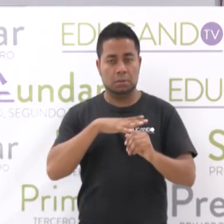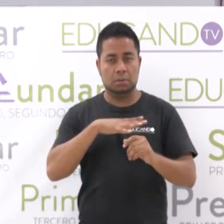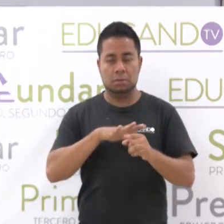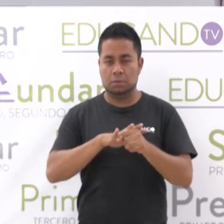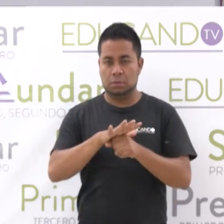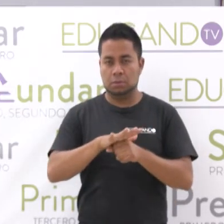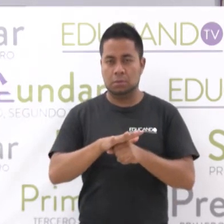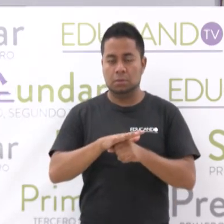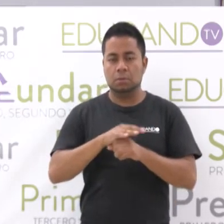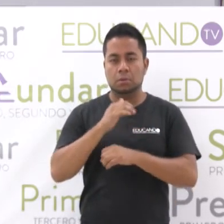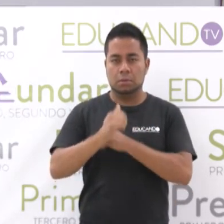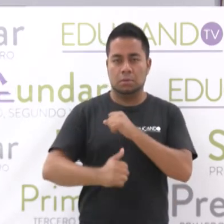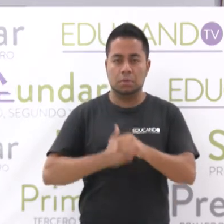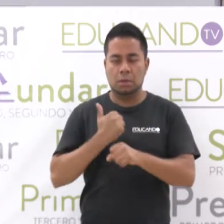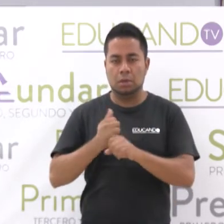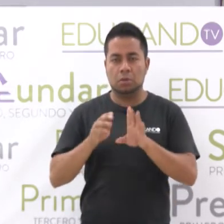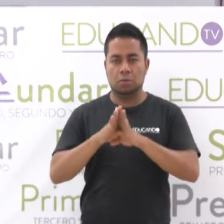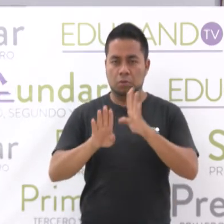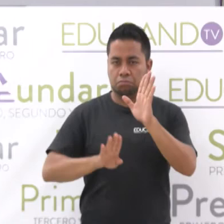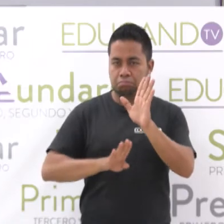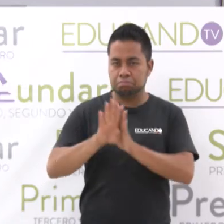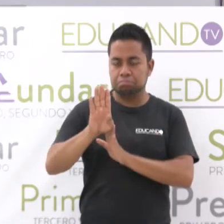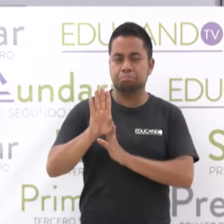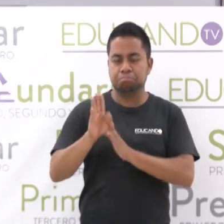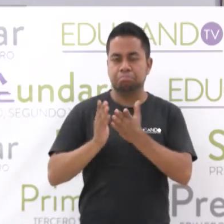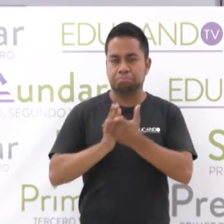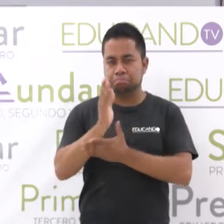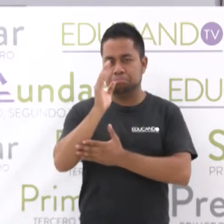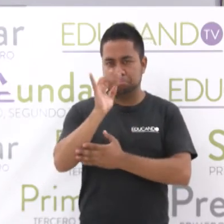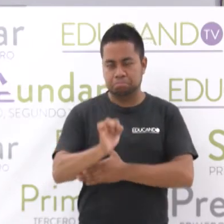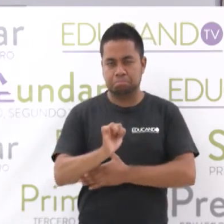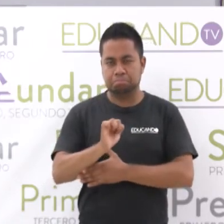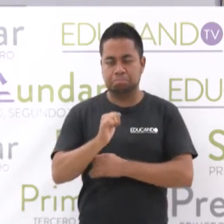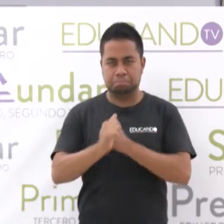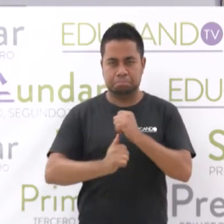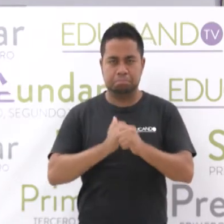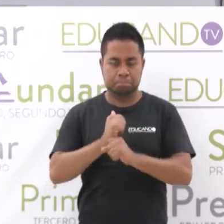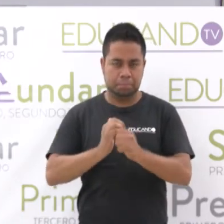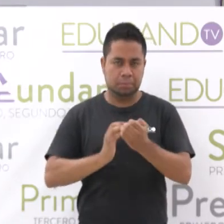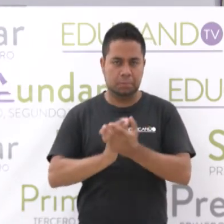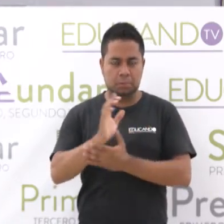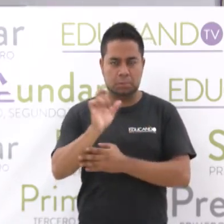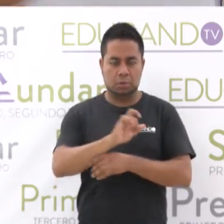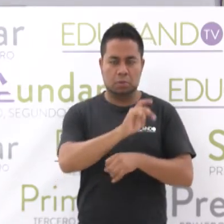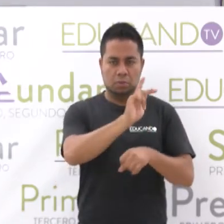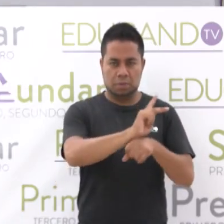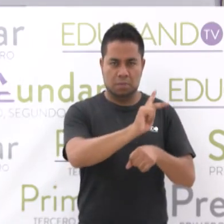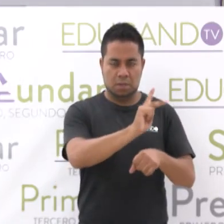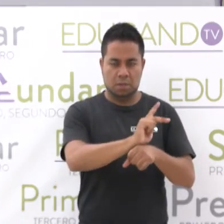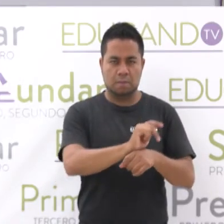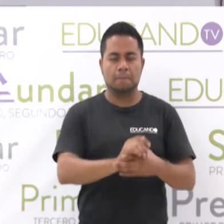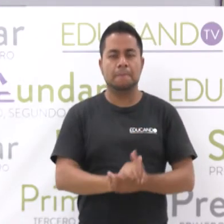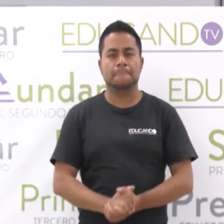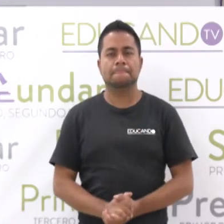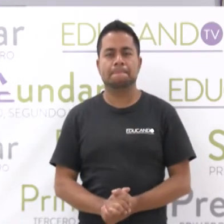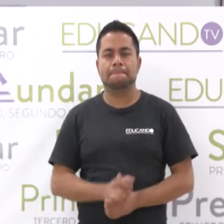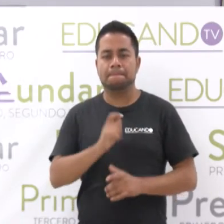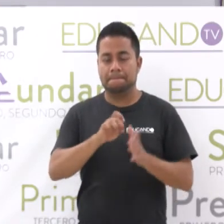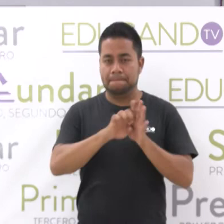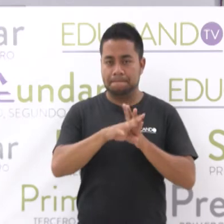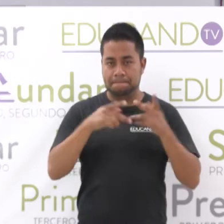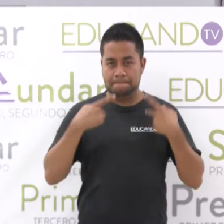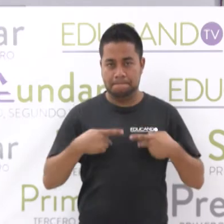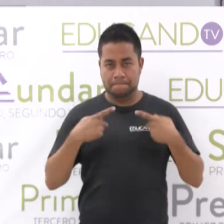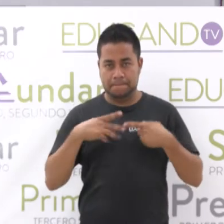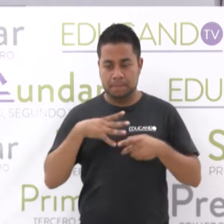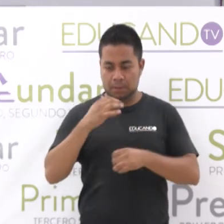están los años aprobados, estos años aprobados desde primaria. O sea, por ejemplo, esta persona tiene